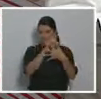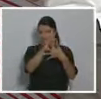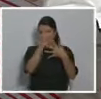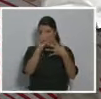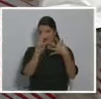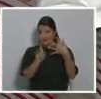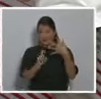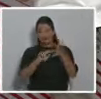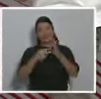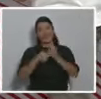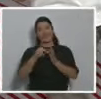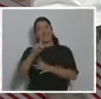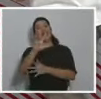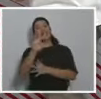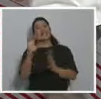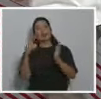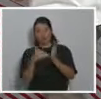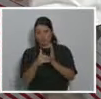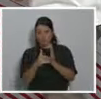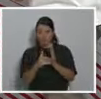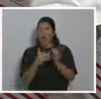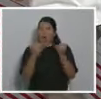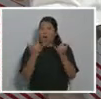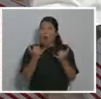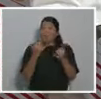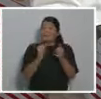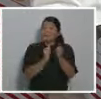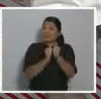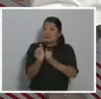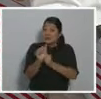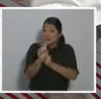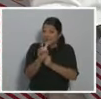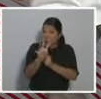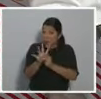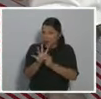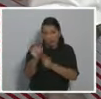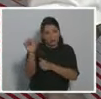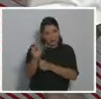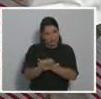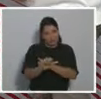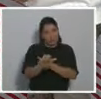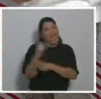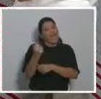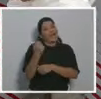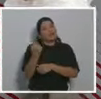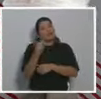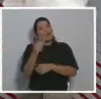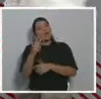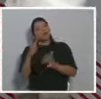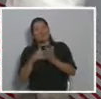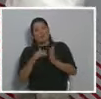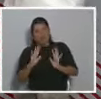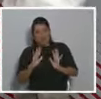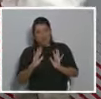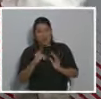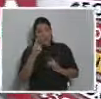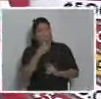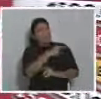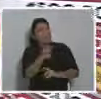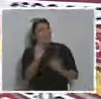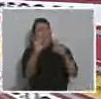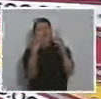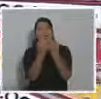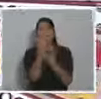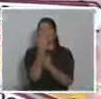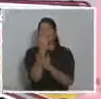posibilidades son menos, pero todavía claro que tiene chance. Ve a la familia, ve a la familia. ¿Qué dice la familia? Se comen las uñas